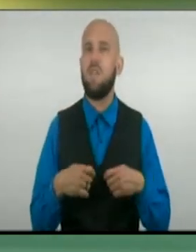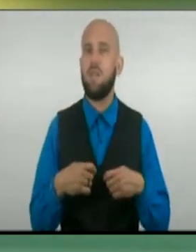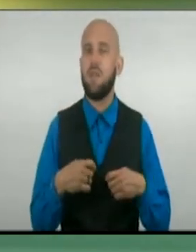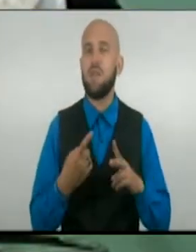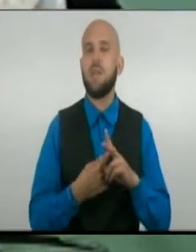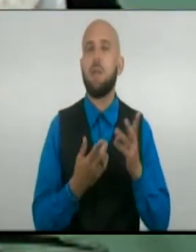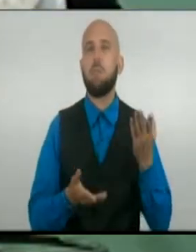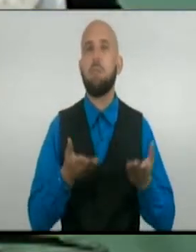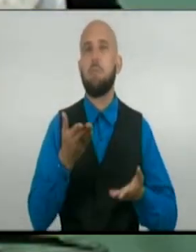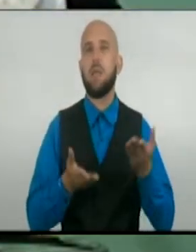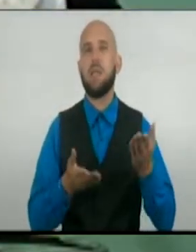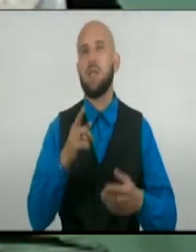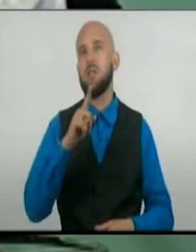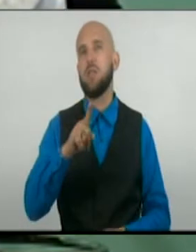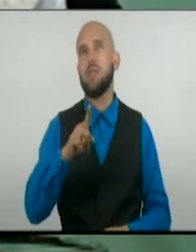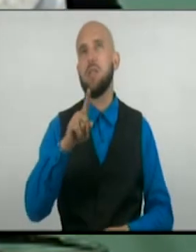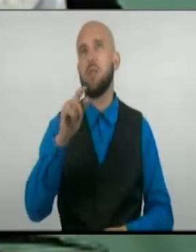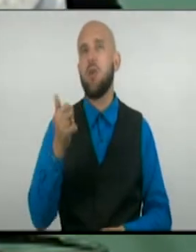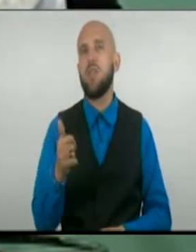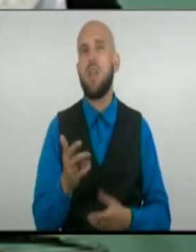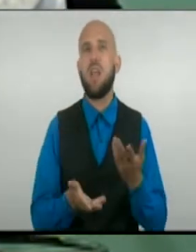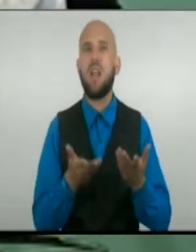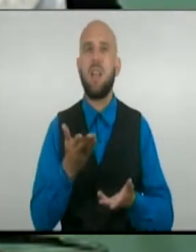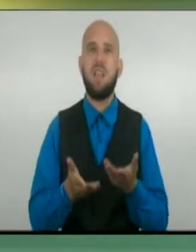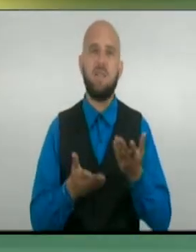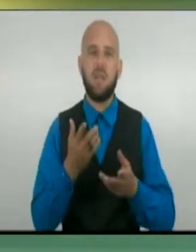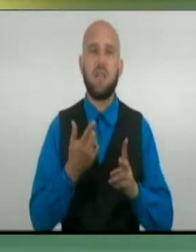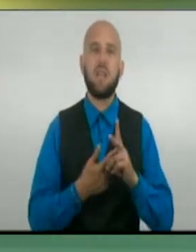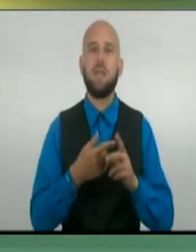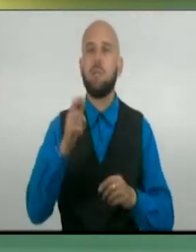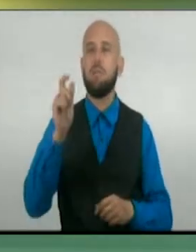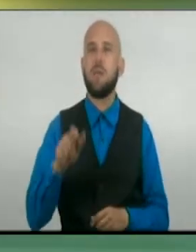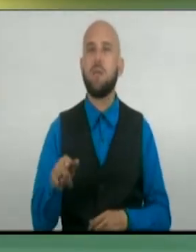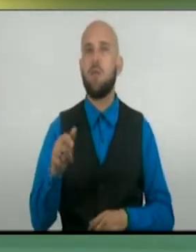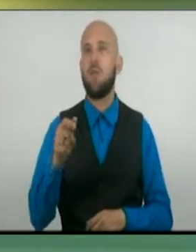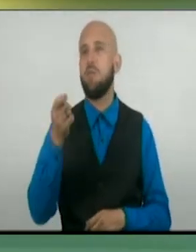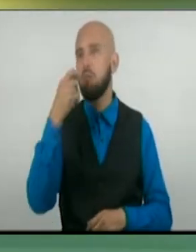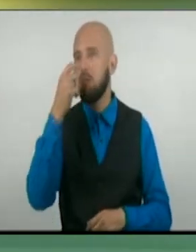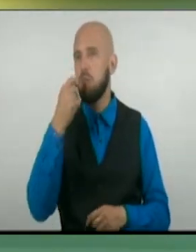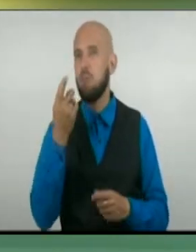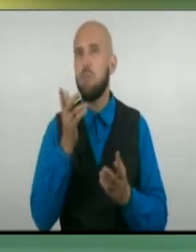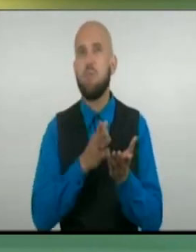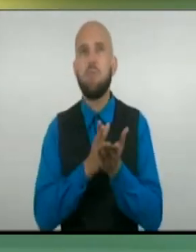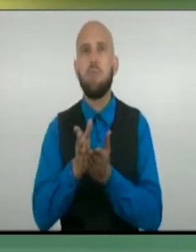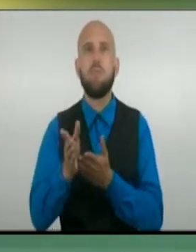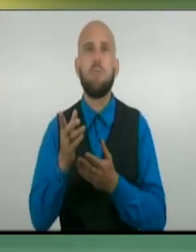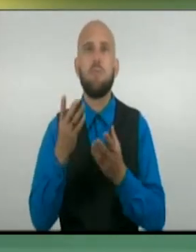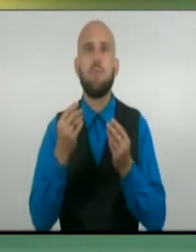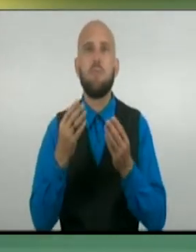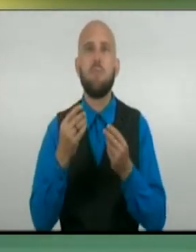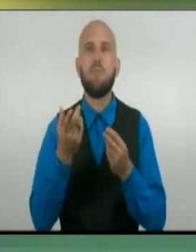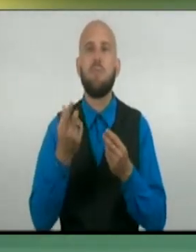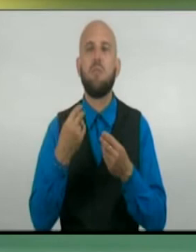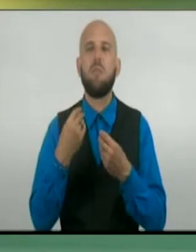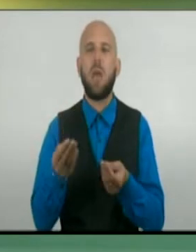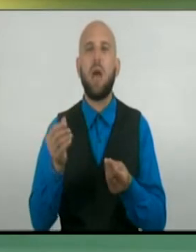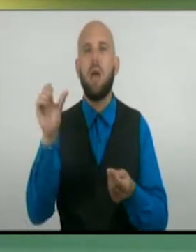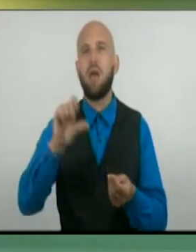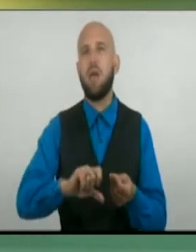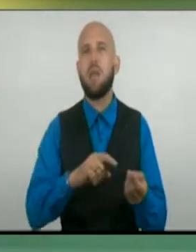peso establecido por encima de 110 libras y ser una persona que no tome medicamentos que afecte la